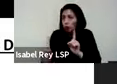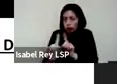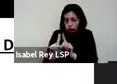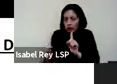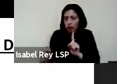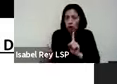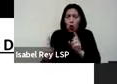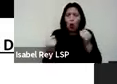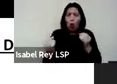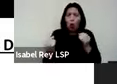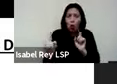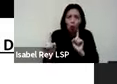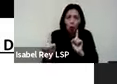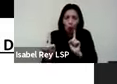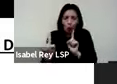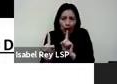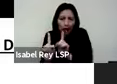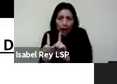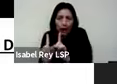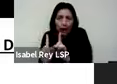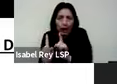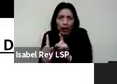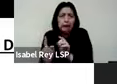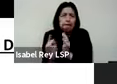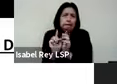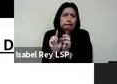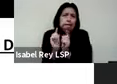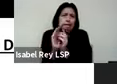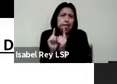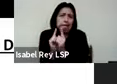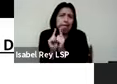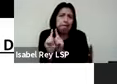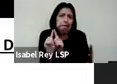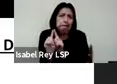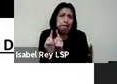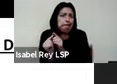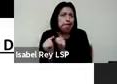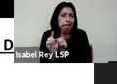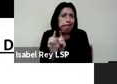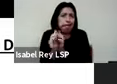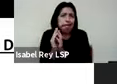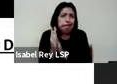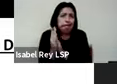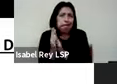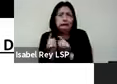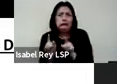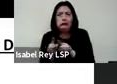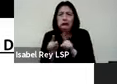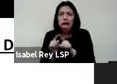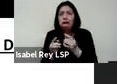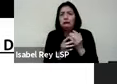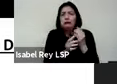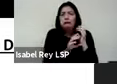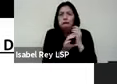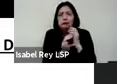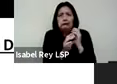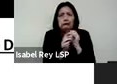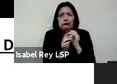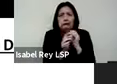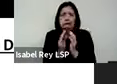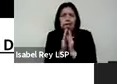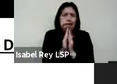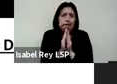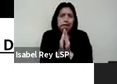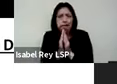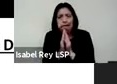O estoy a menos de 1 metro de la gente, apretujado, pues, hombro a hombro, como en una procesión, como